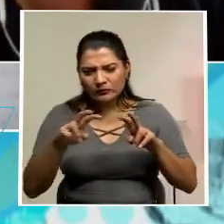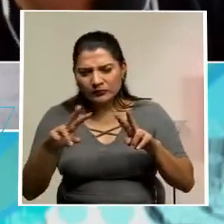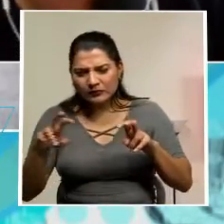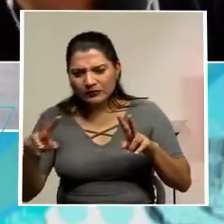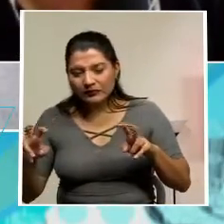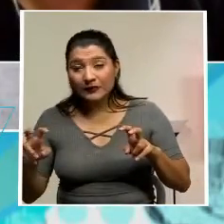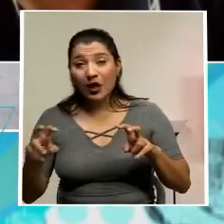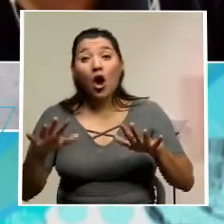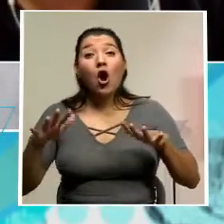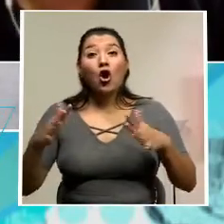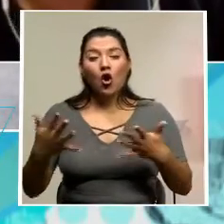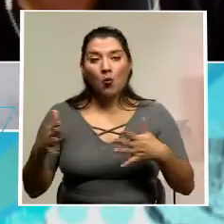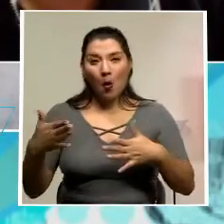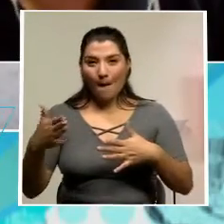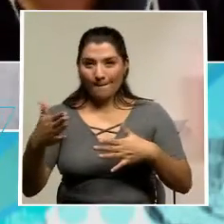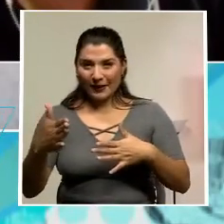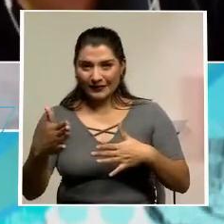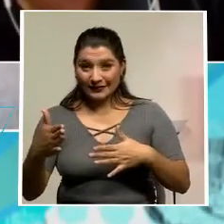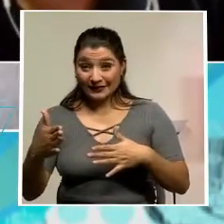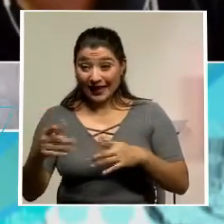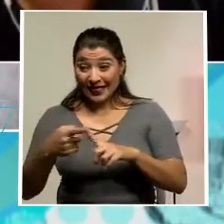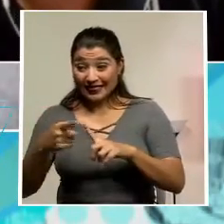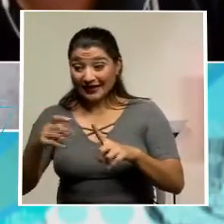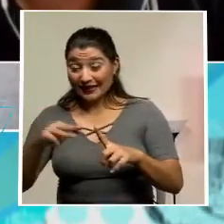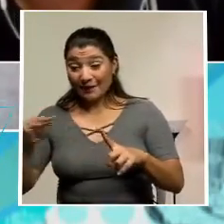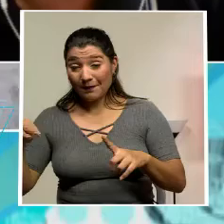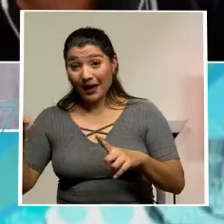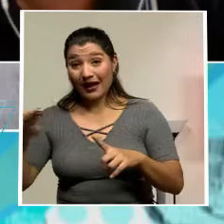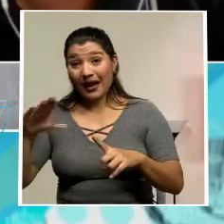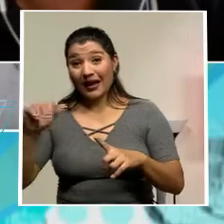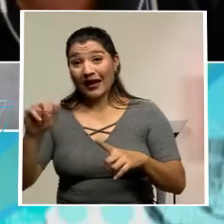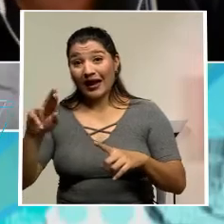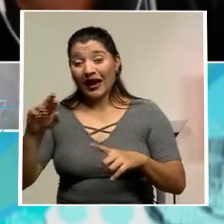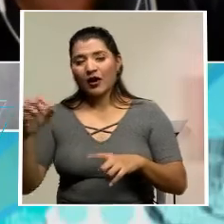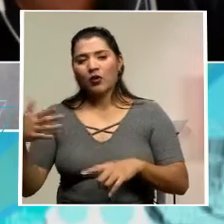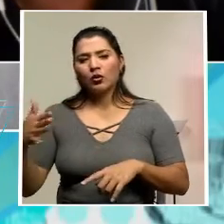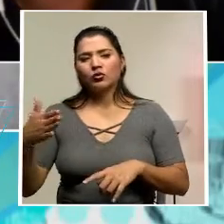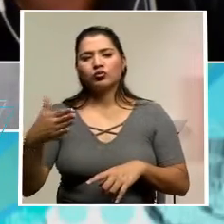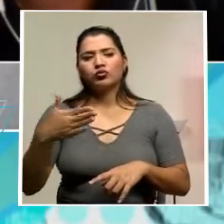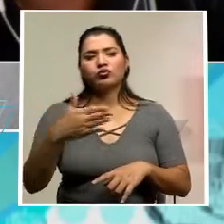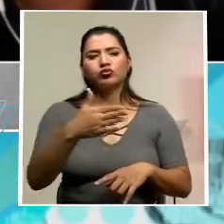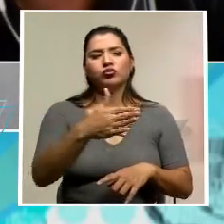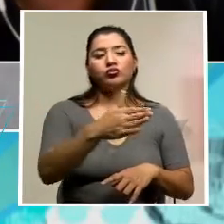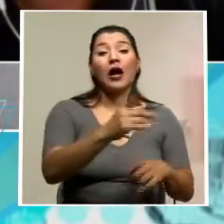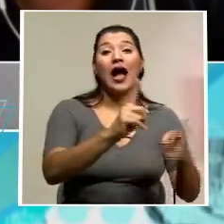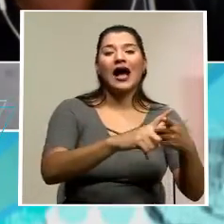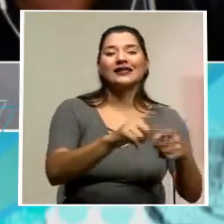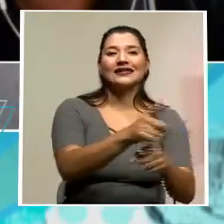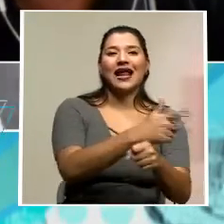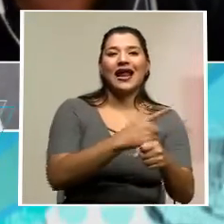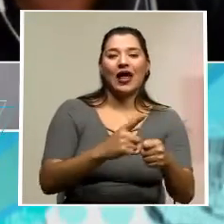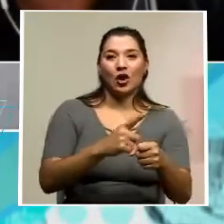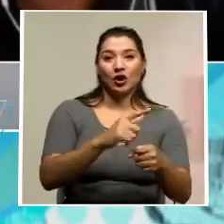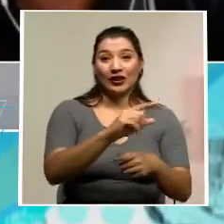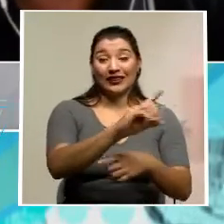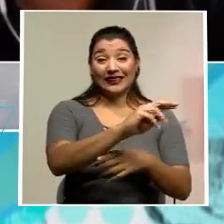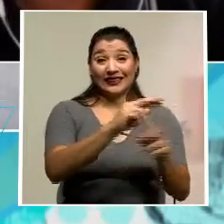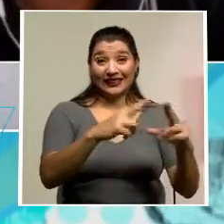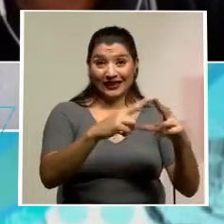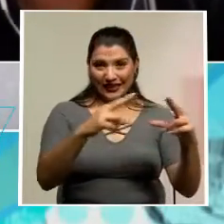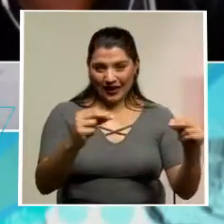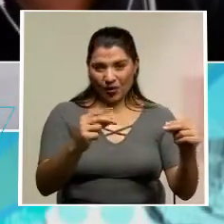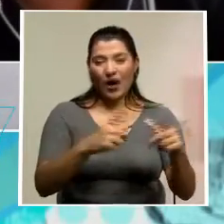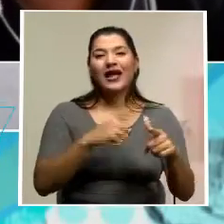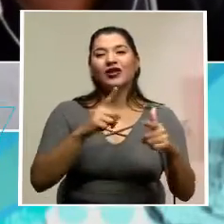Mar Caribe hasta el lago de Nicaragua de este pez. Entonces él se dio cuenta que realmente toda esta cuenca del río San